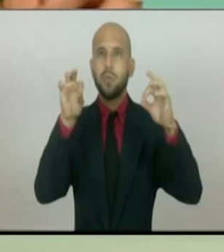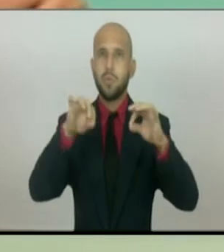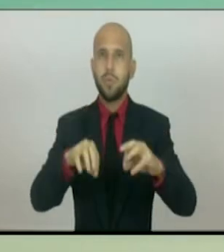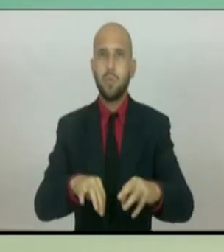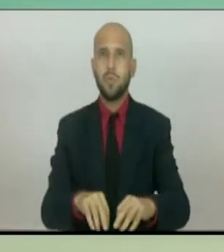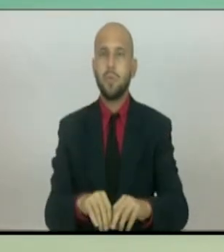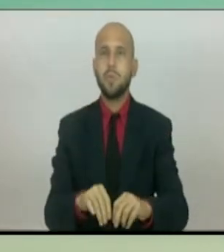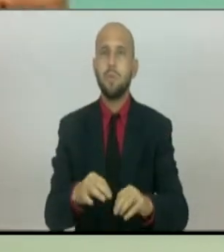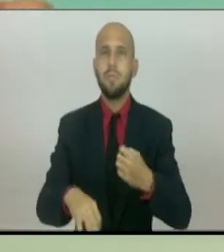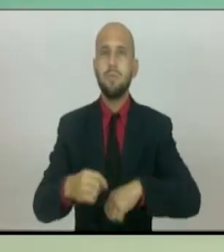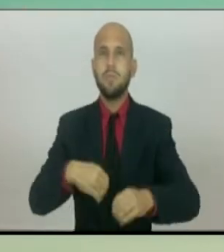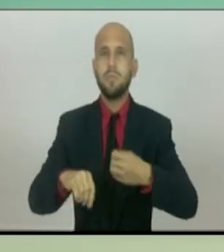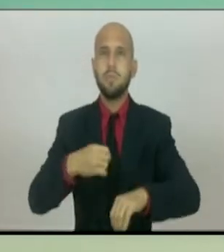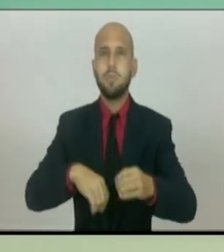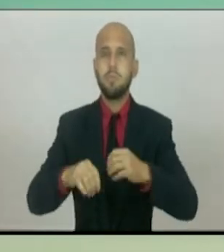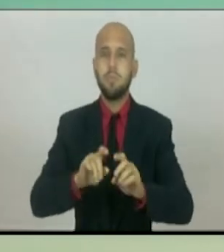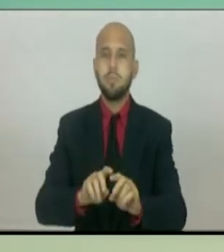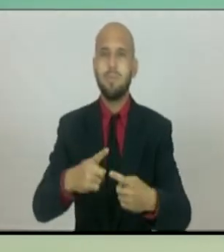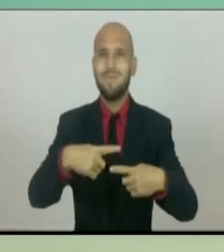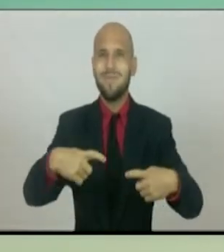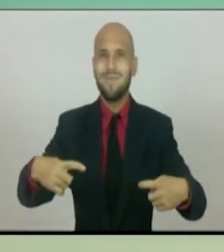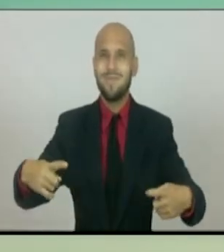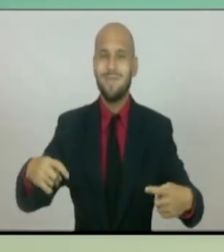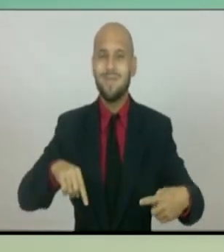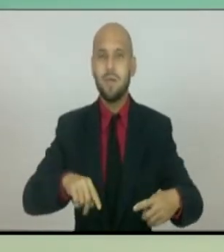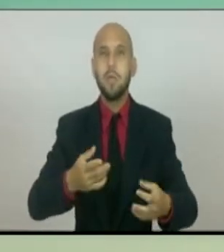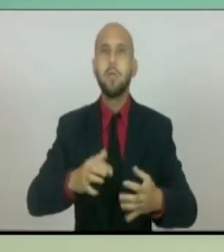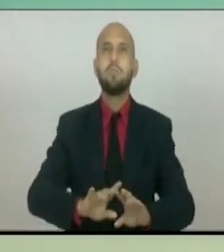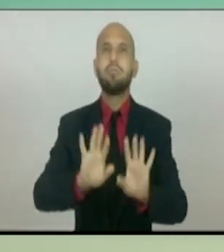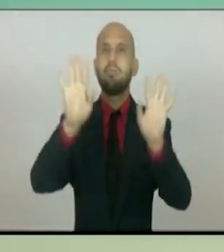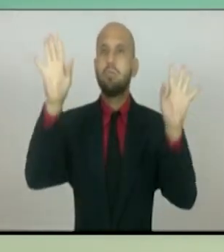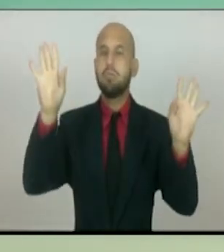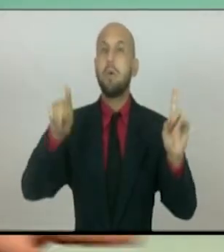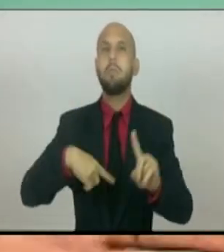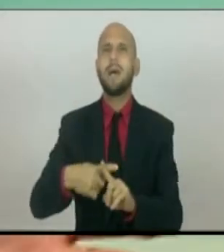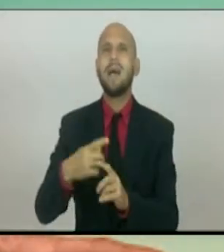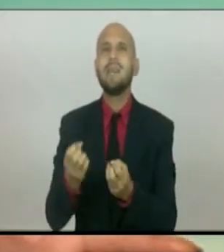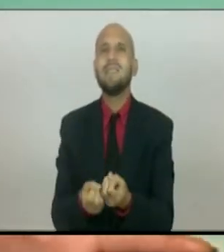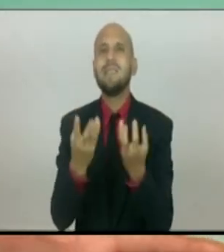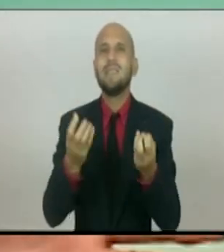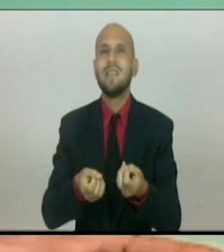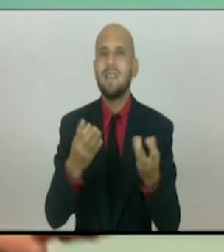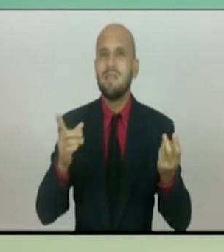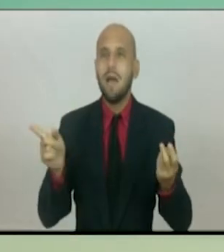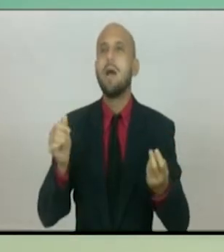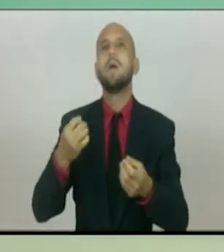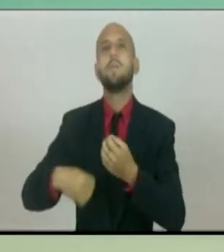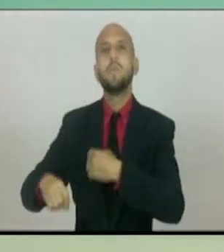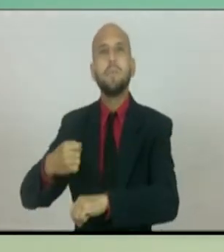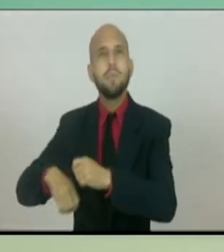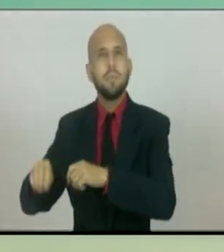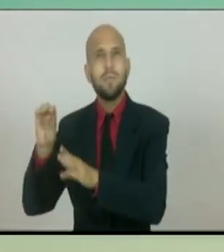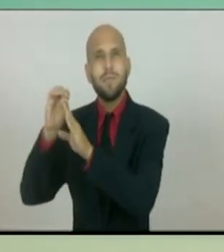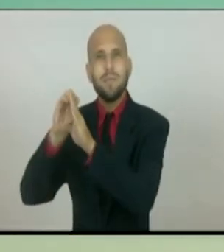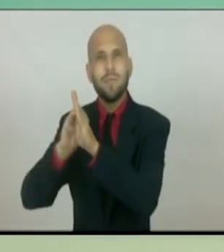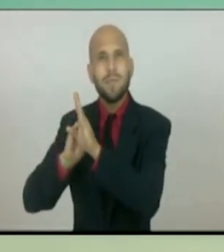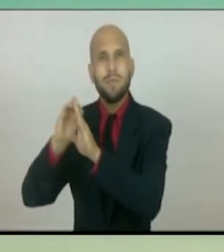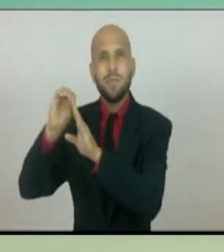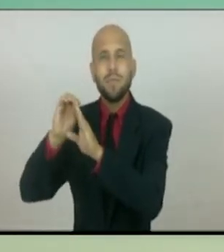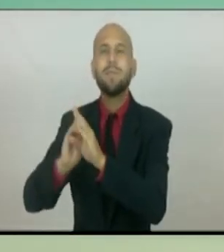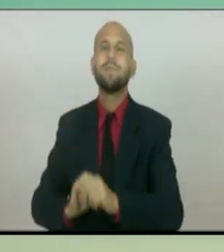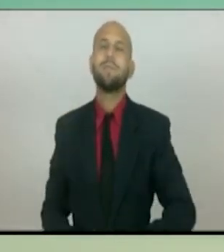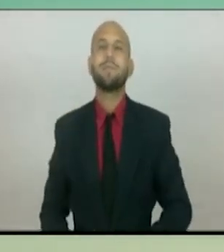que se ponen y se acumulan alrededor de la zanja. Y nos apoyan otro grupo de organismos con el tema, por ejemplo,